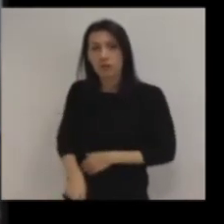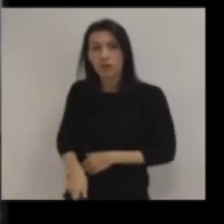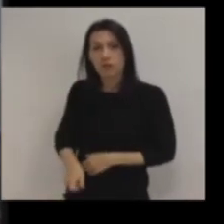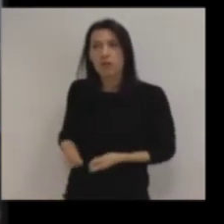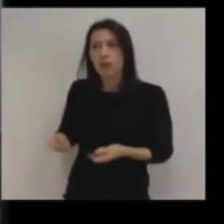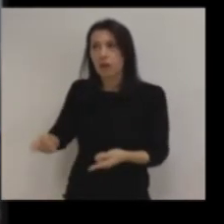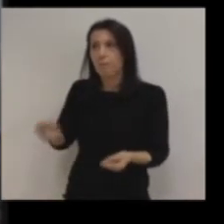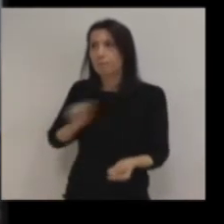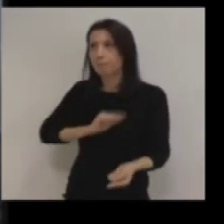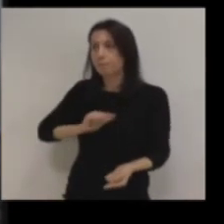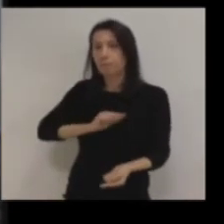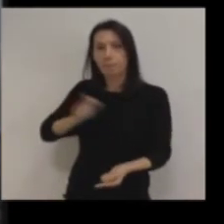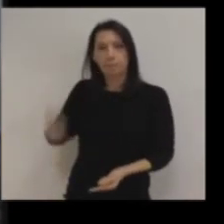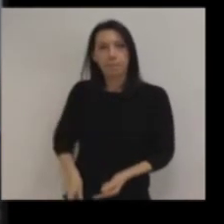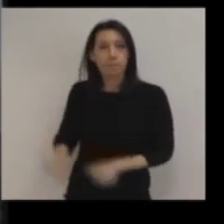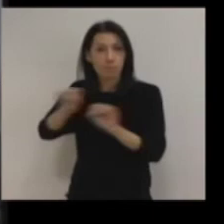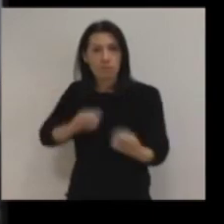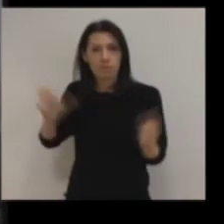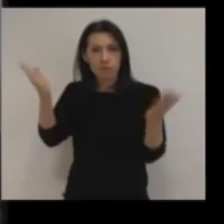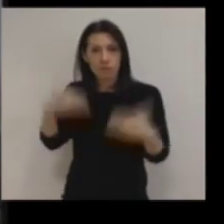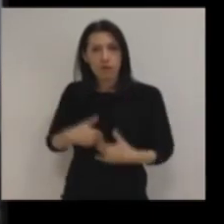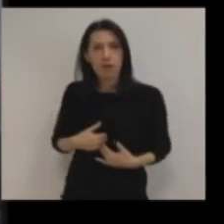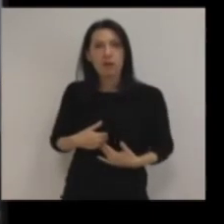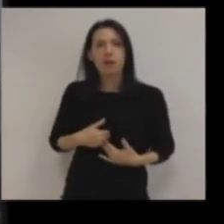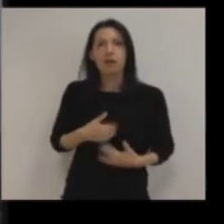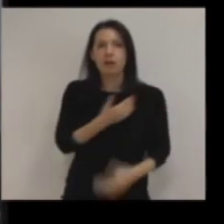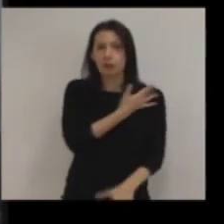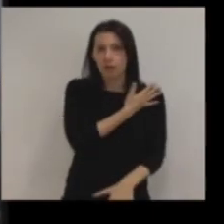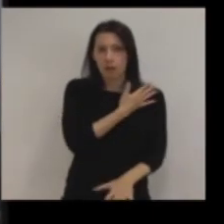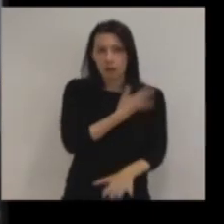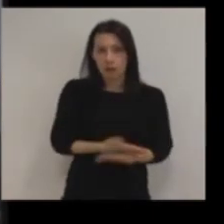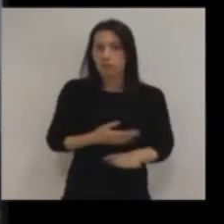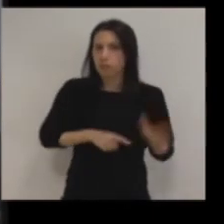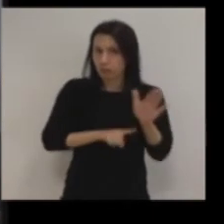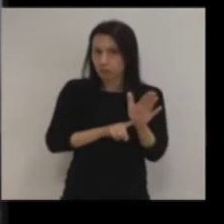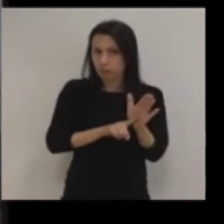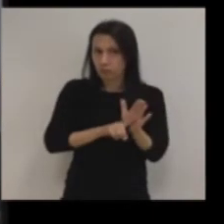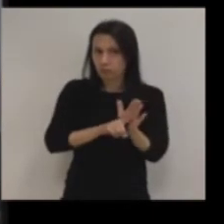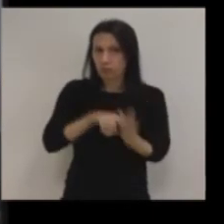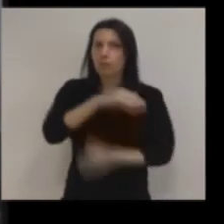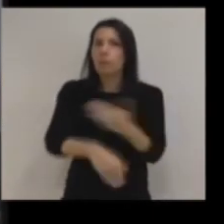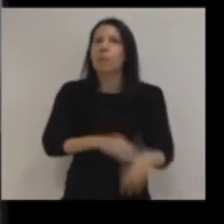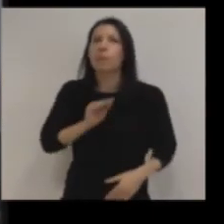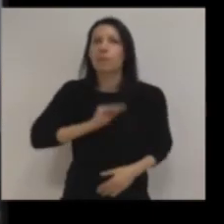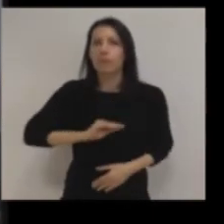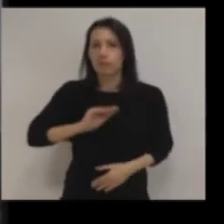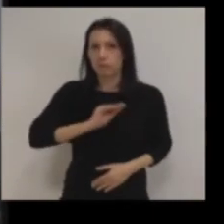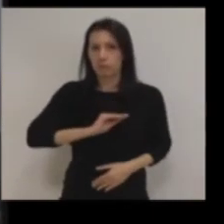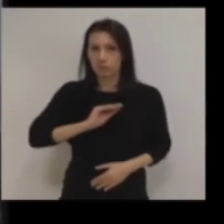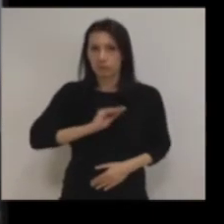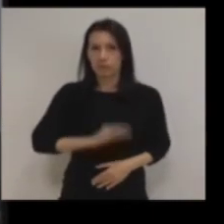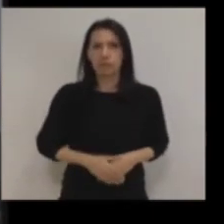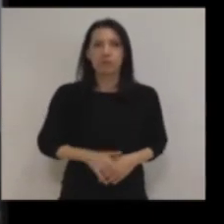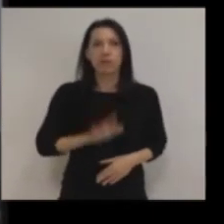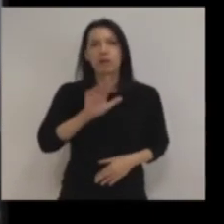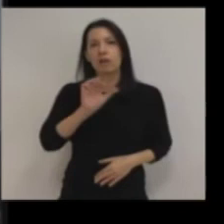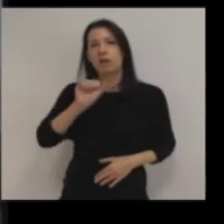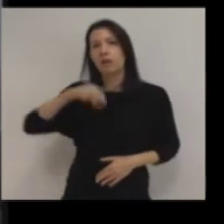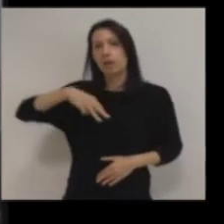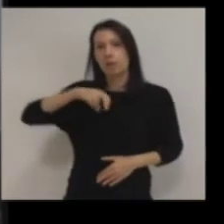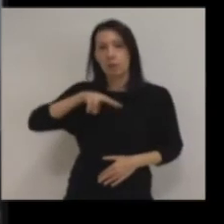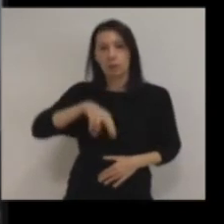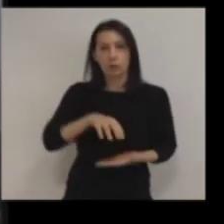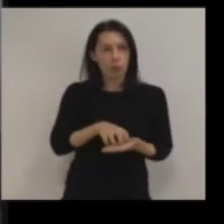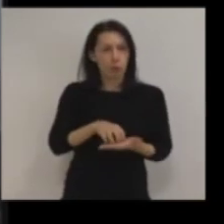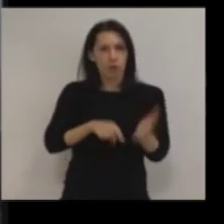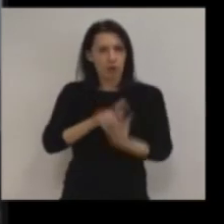ser indefenso. En eso hemos avanzado bastante. Lo que pasa es que es muy complicado. No, por supuesto, todo, yo no dudo de que se avanza,